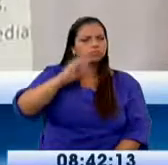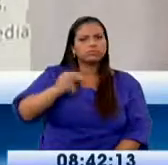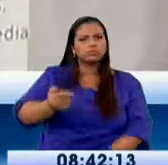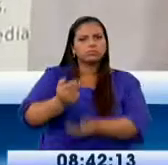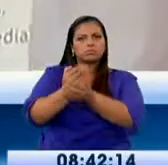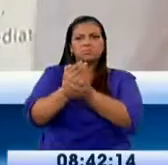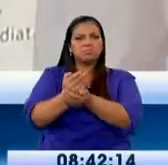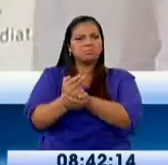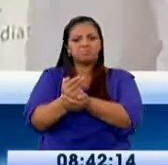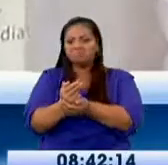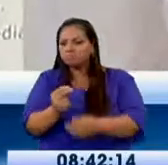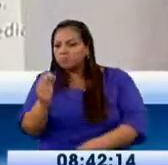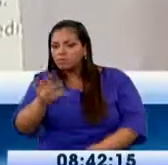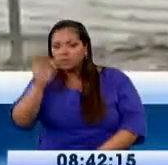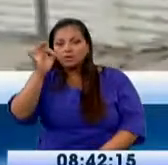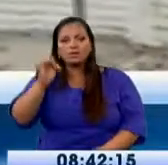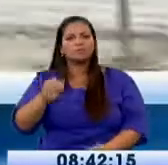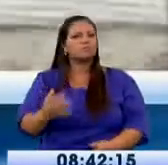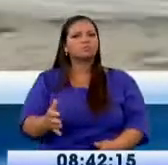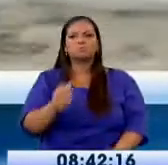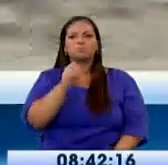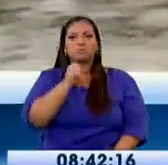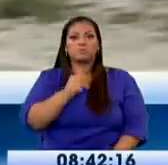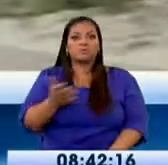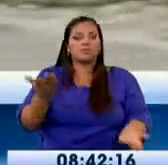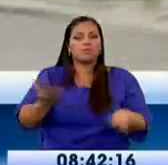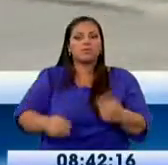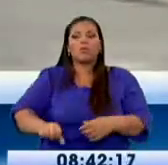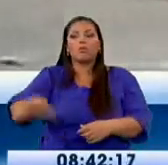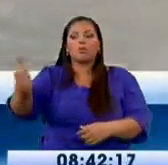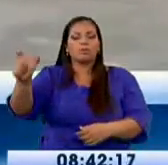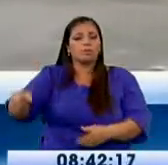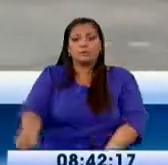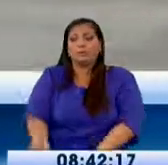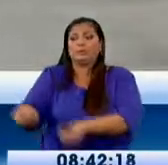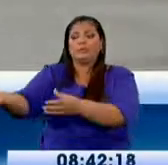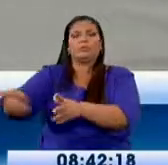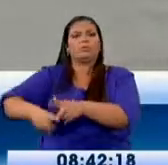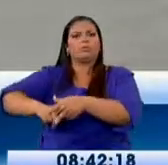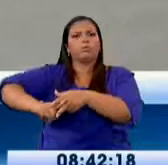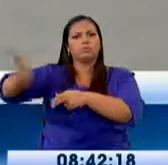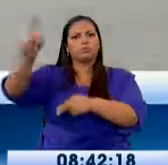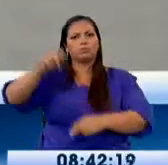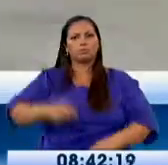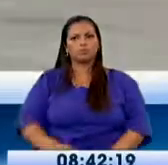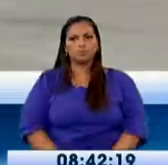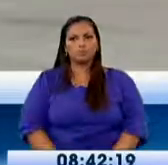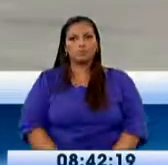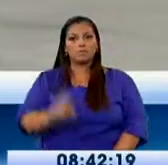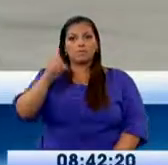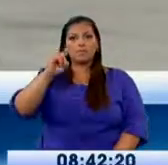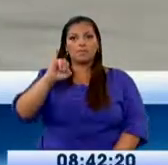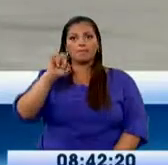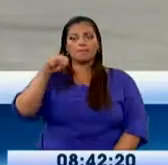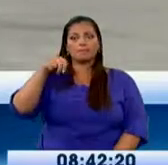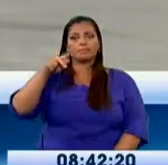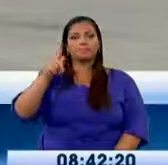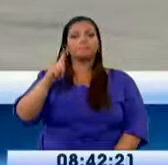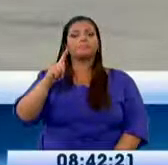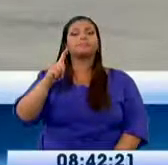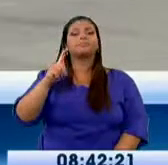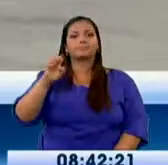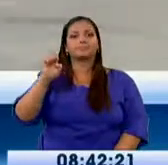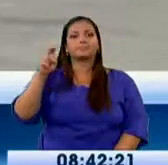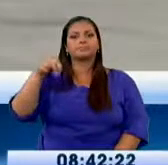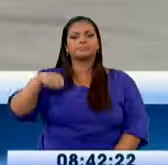Tienen suposiciones de que otra persona se habría llevado la evidencia. Sin embargo, la DINAPEN también llegó hasta el lugar para empezar con las investigaciones. En